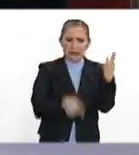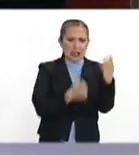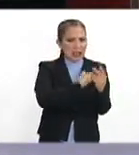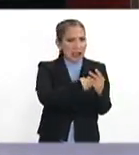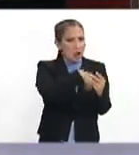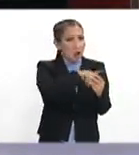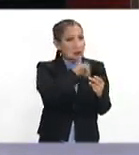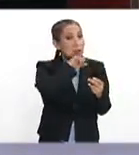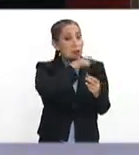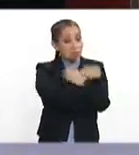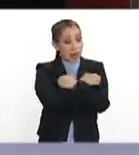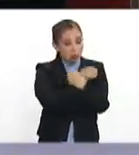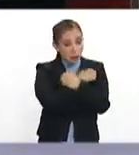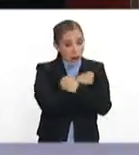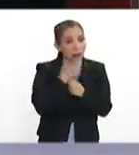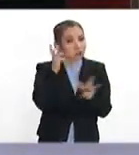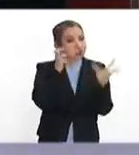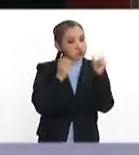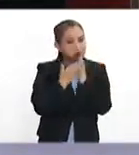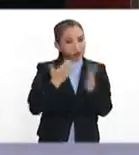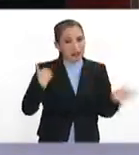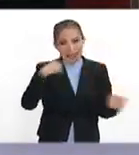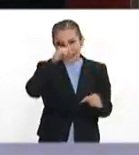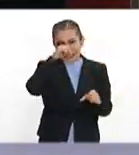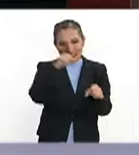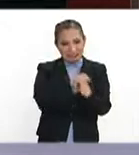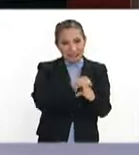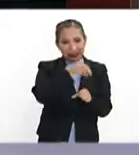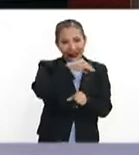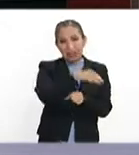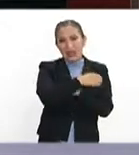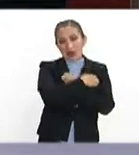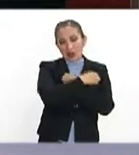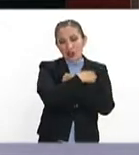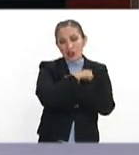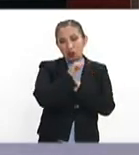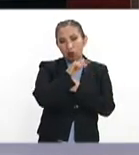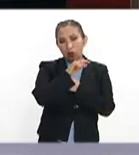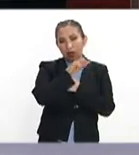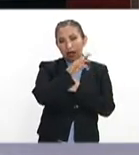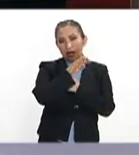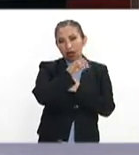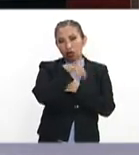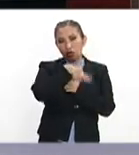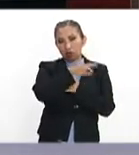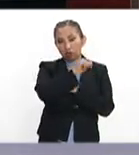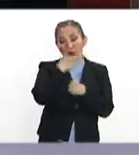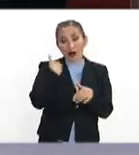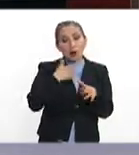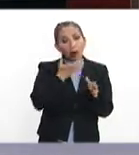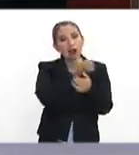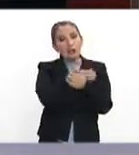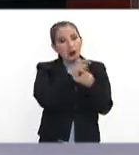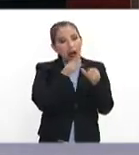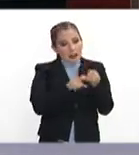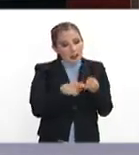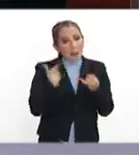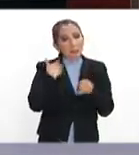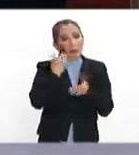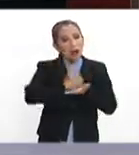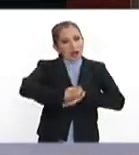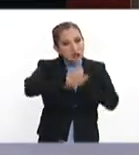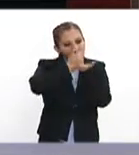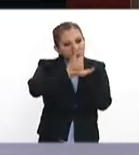la salud y también la educación, como escuchábamos al secretario de Educación Pública, Aurelio Nuño, el acceso a la educación